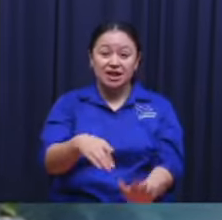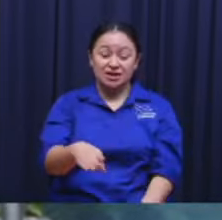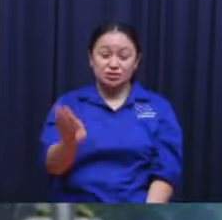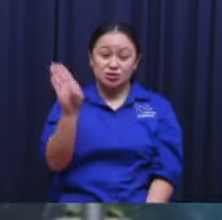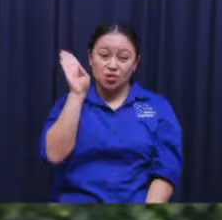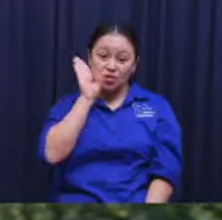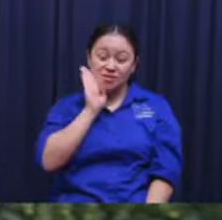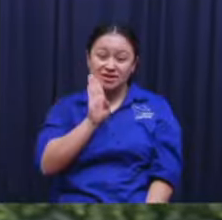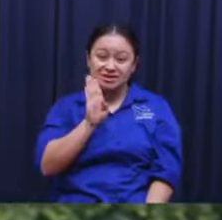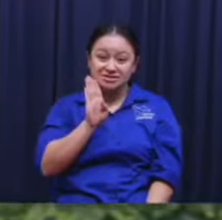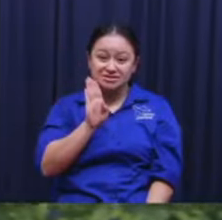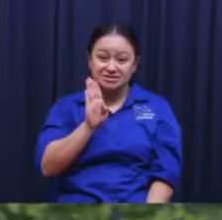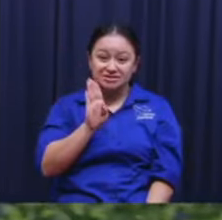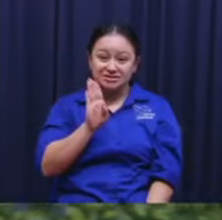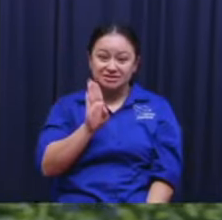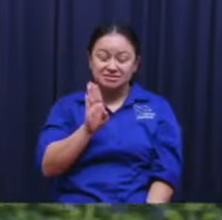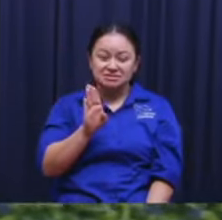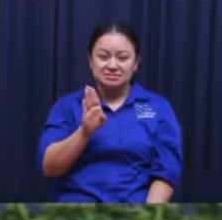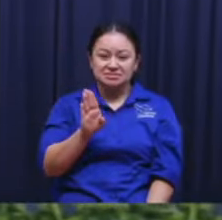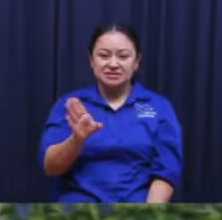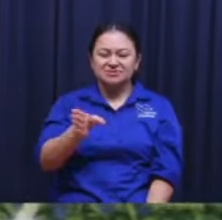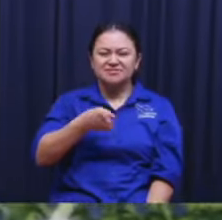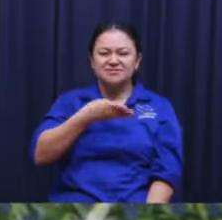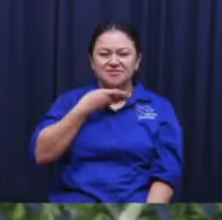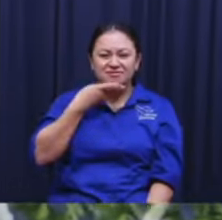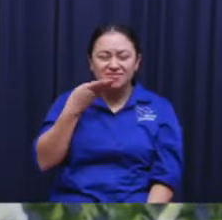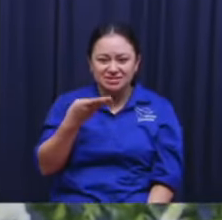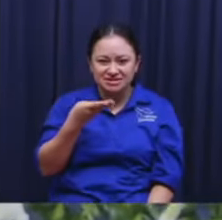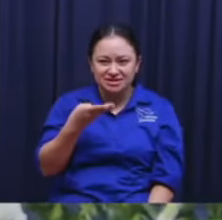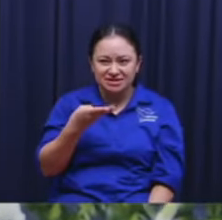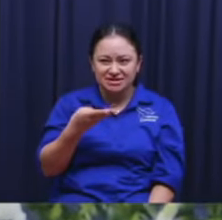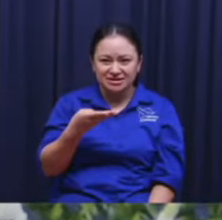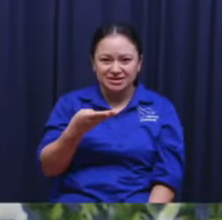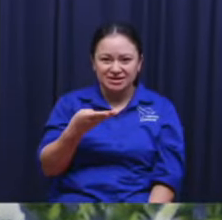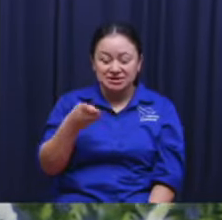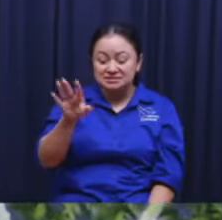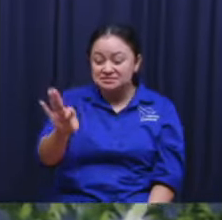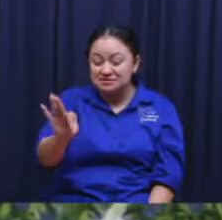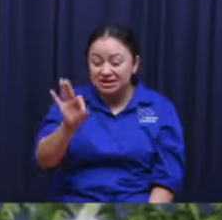era más fácil conseguir sus cuatro generaciones que para mí.